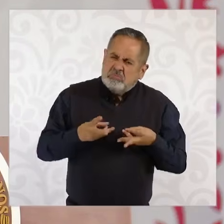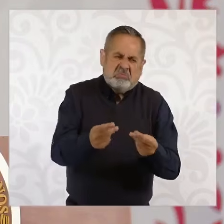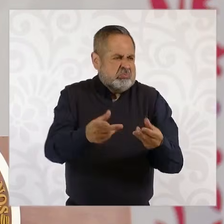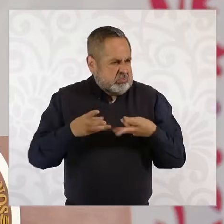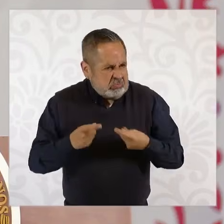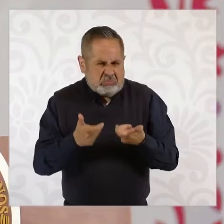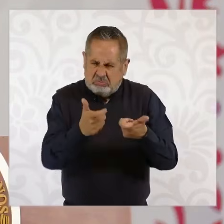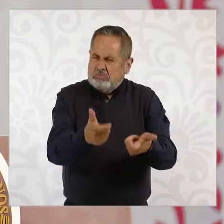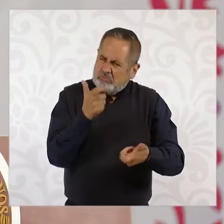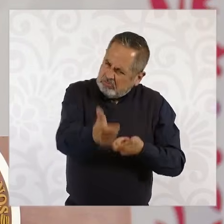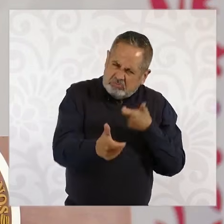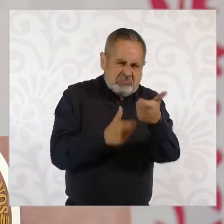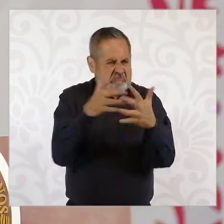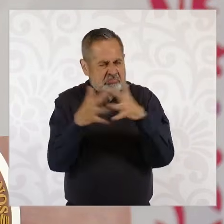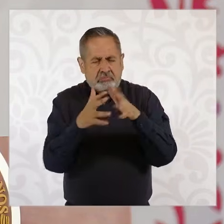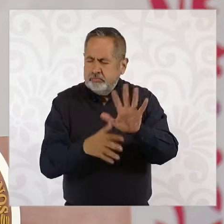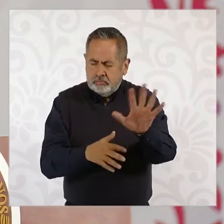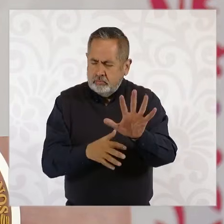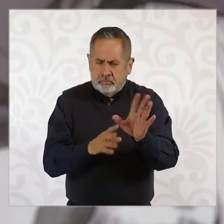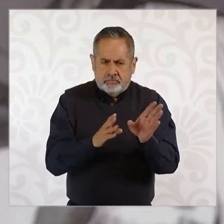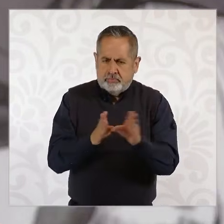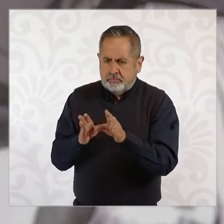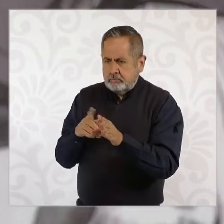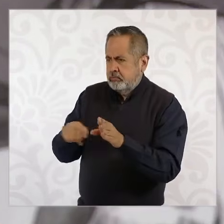la humanidad. No sé si oyeron